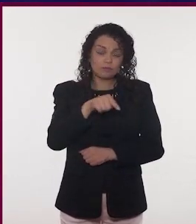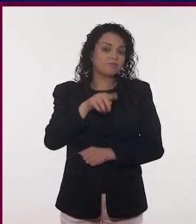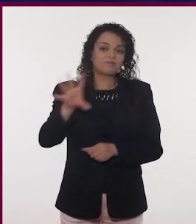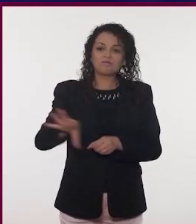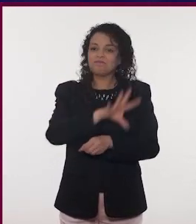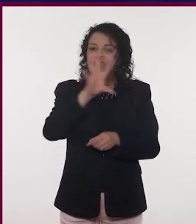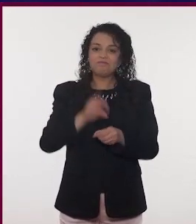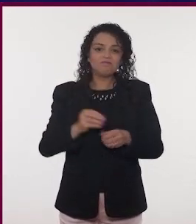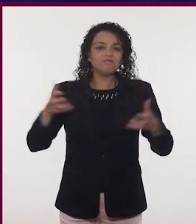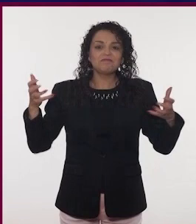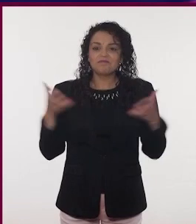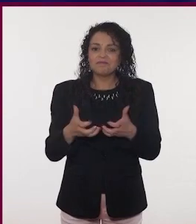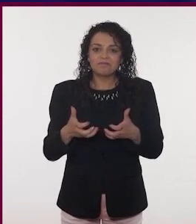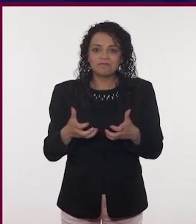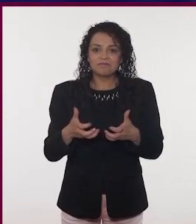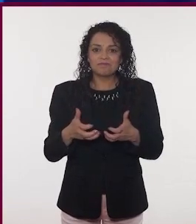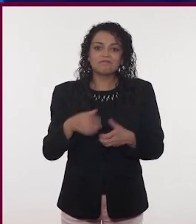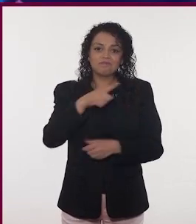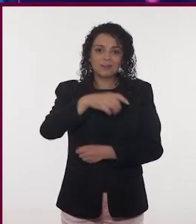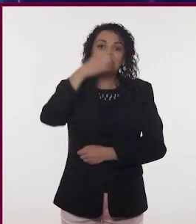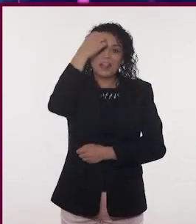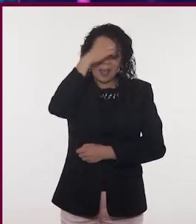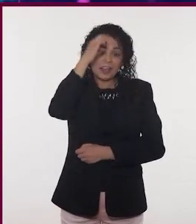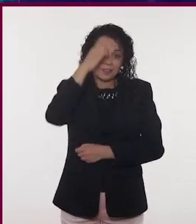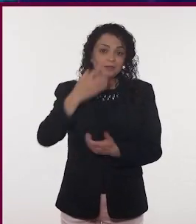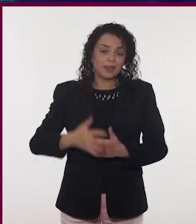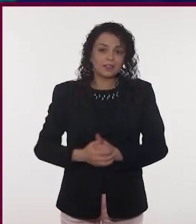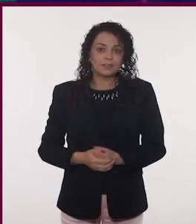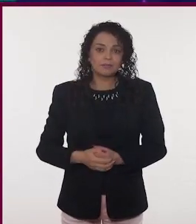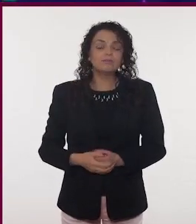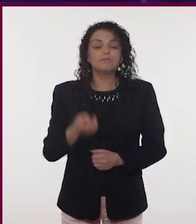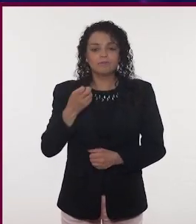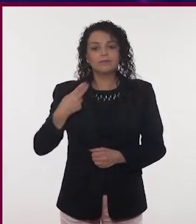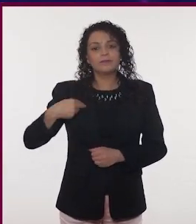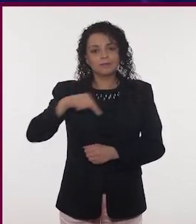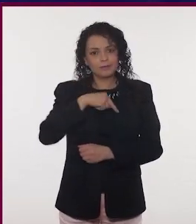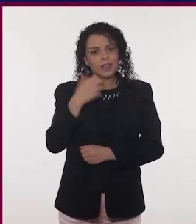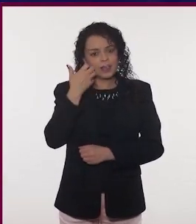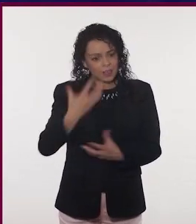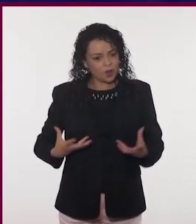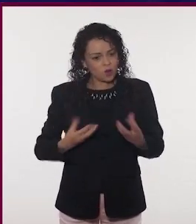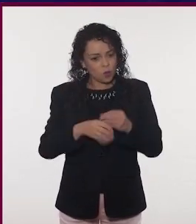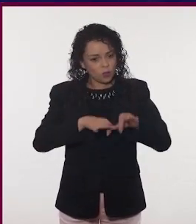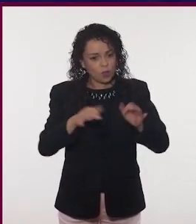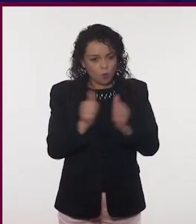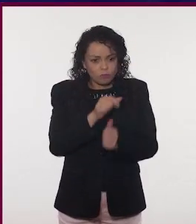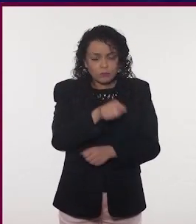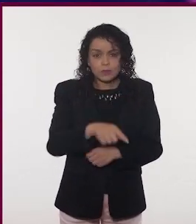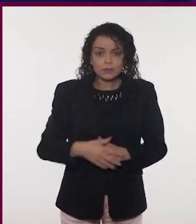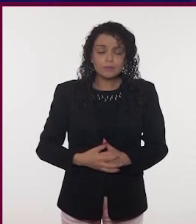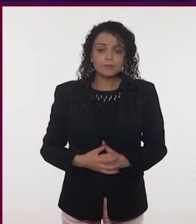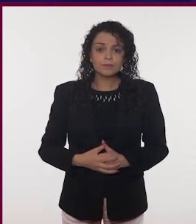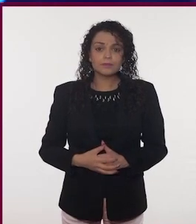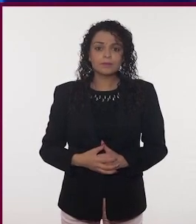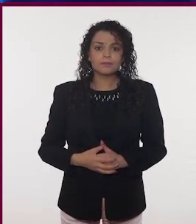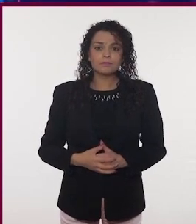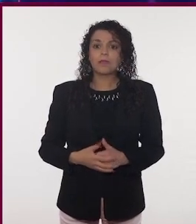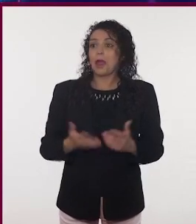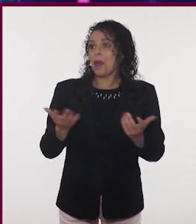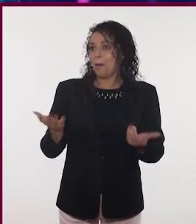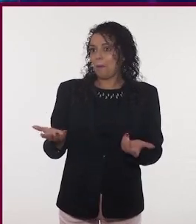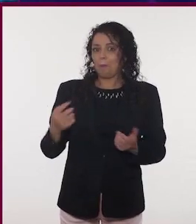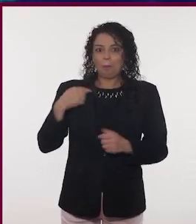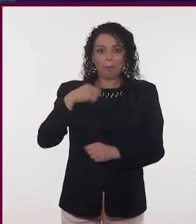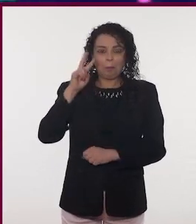la mayor parte de las cosas y todo, entonces pues nos gustaría colaborar contigo. Entonces,